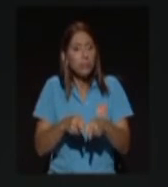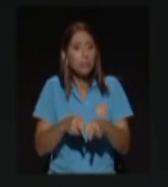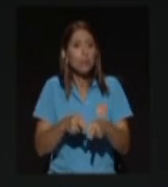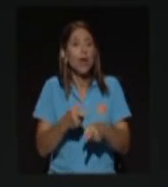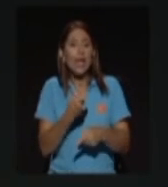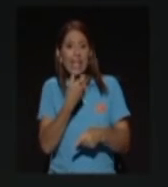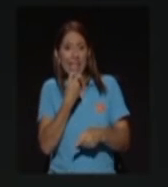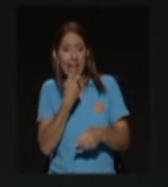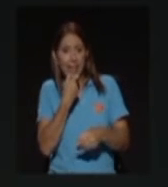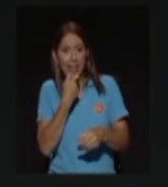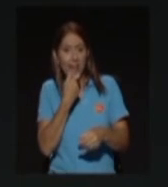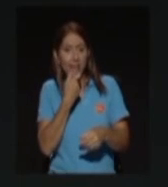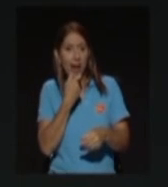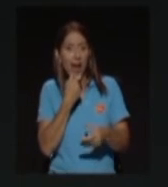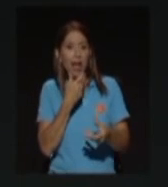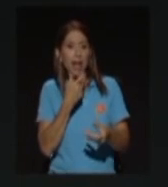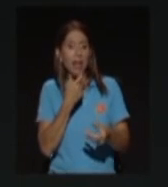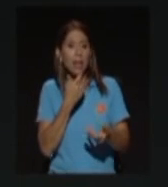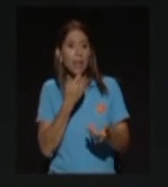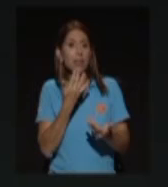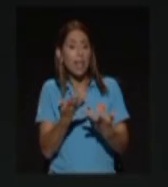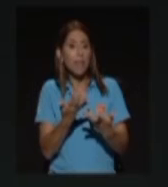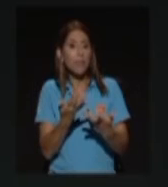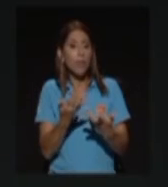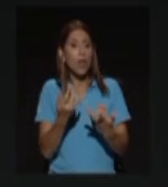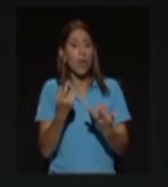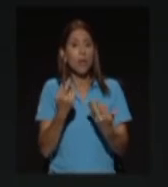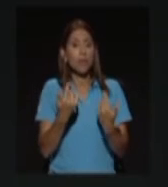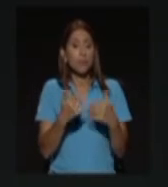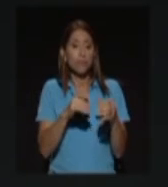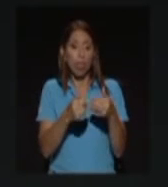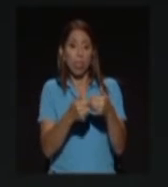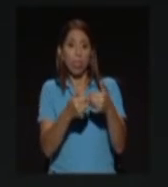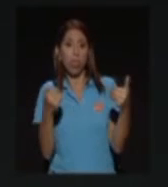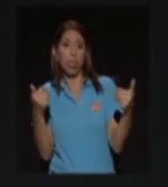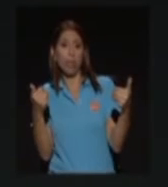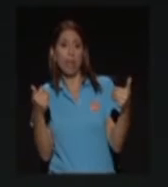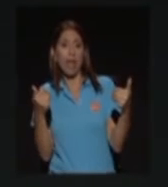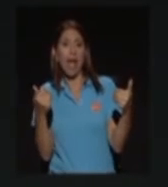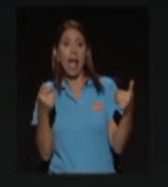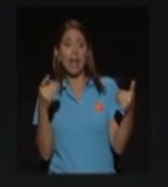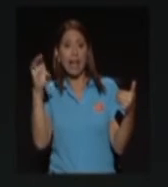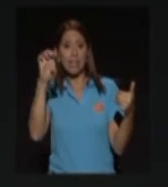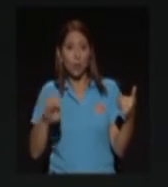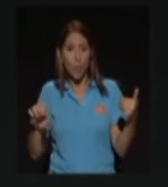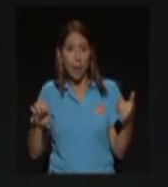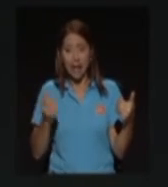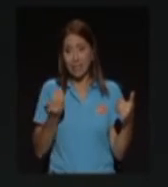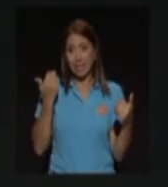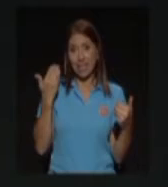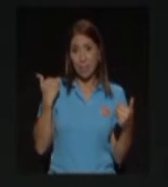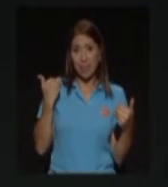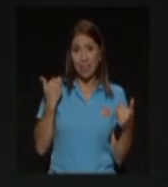Inglaterra de poner proa al centro del océano y alejarse de Europa. Incluso recientemente salía un